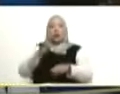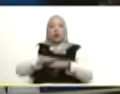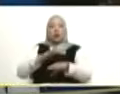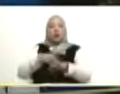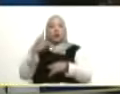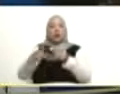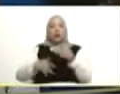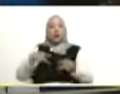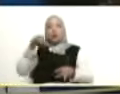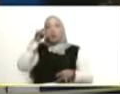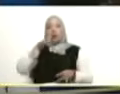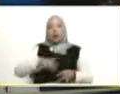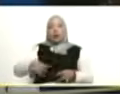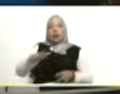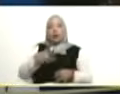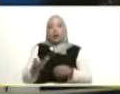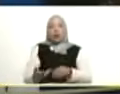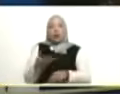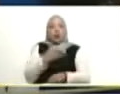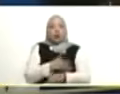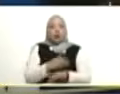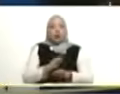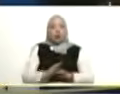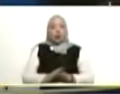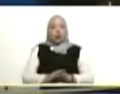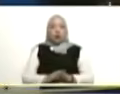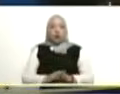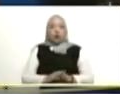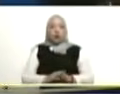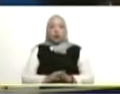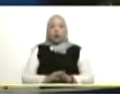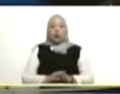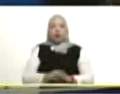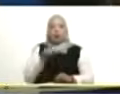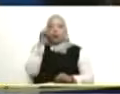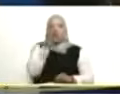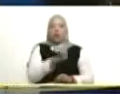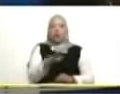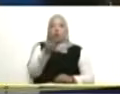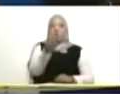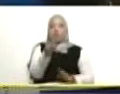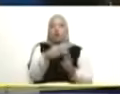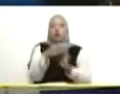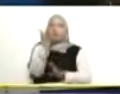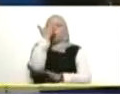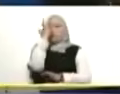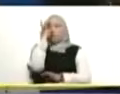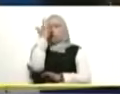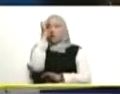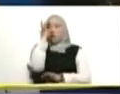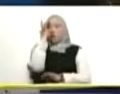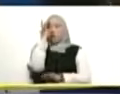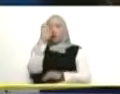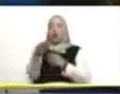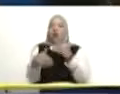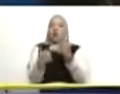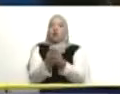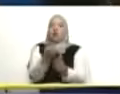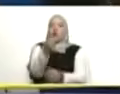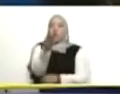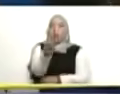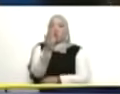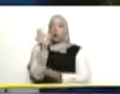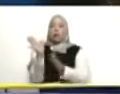llamamiento para que de aquí, hoy 2 de febrero, hasta el 12 de